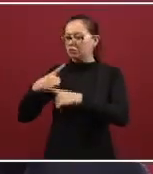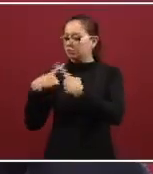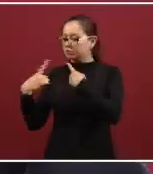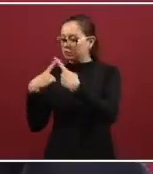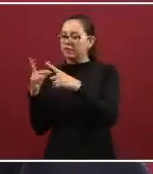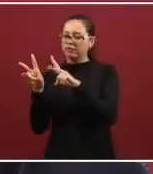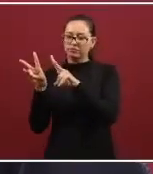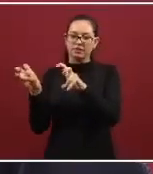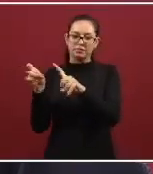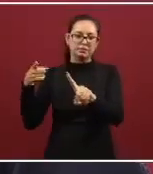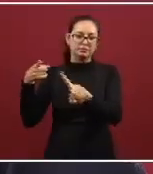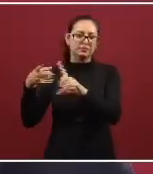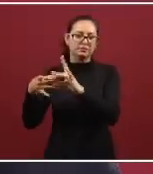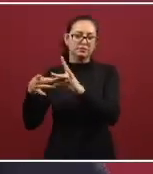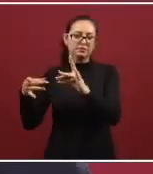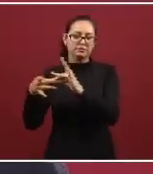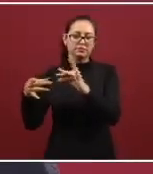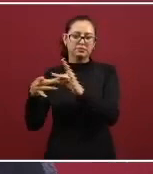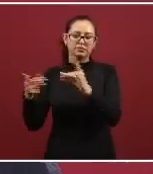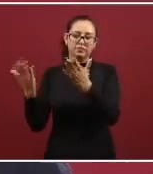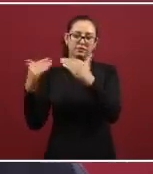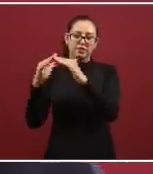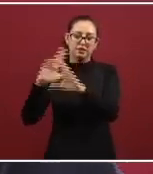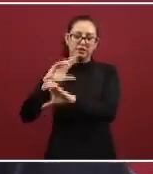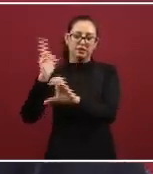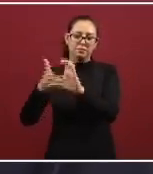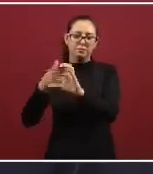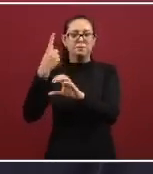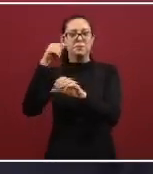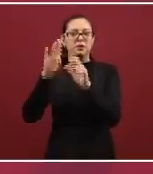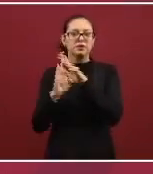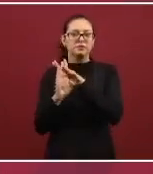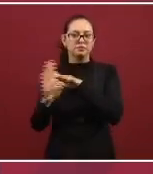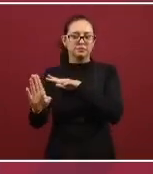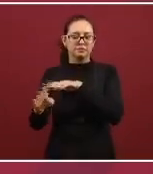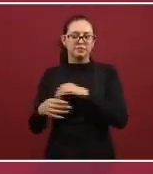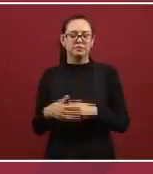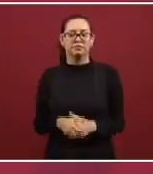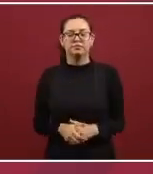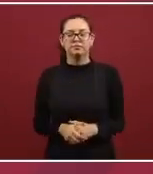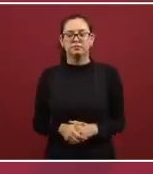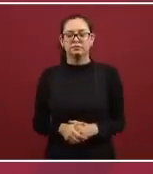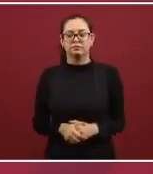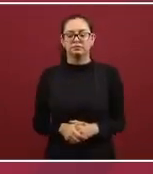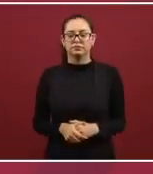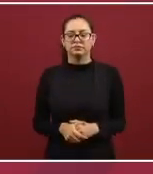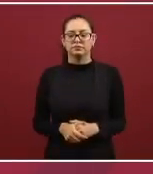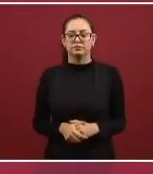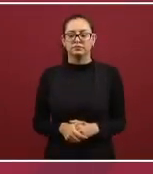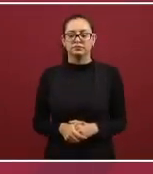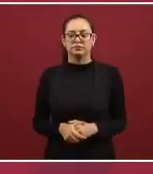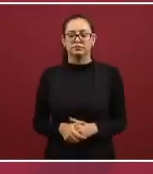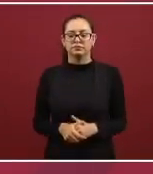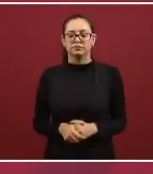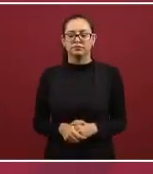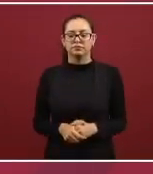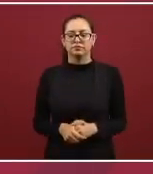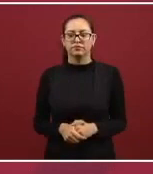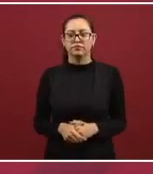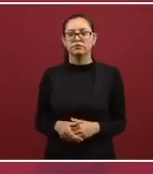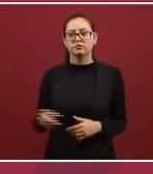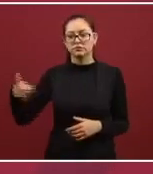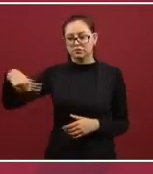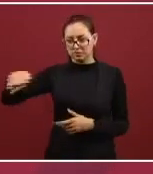fue ese, el de albergues a migrantes, y ellos tienen una